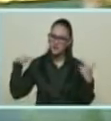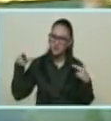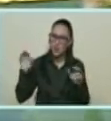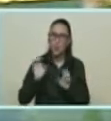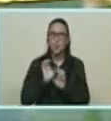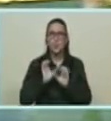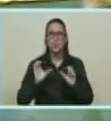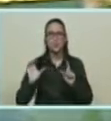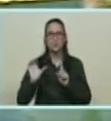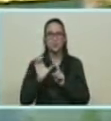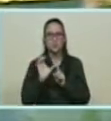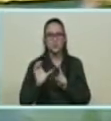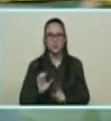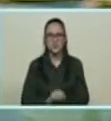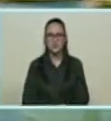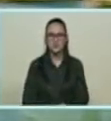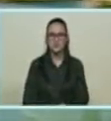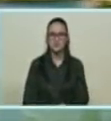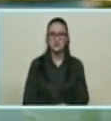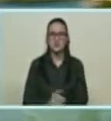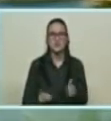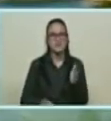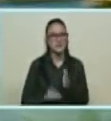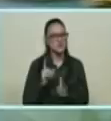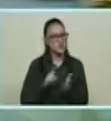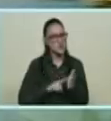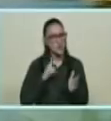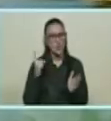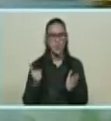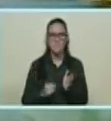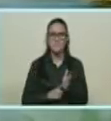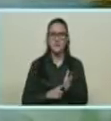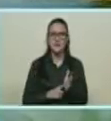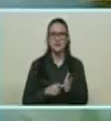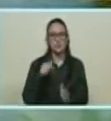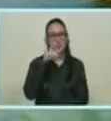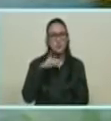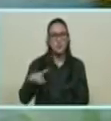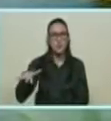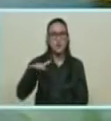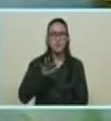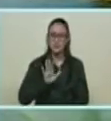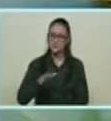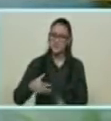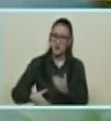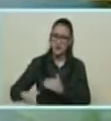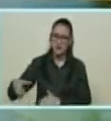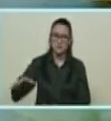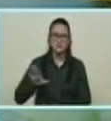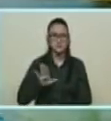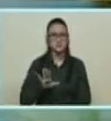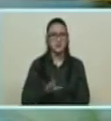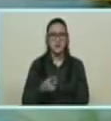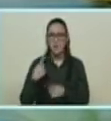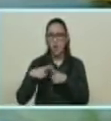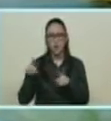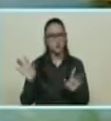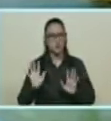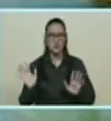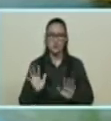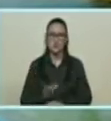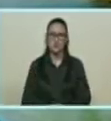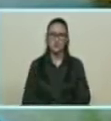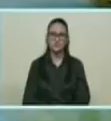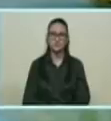cultura, el desarrollo integral de nuestro país. Para eso es la riqueza de nuestro país, no para otra cosa.